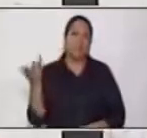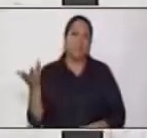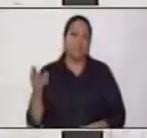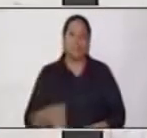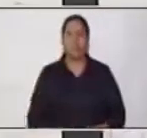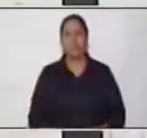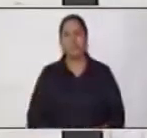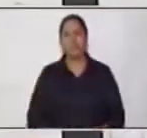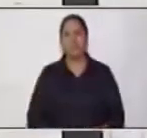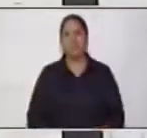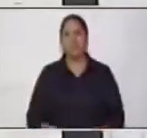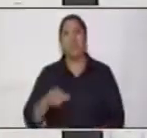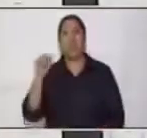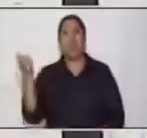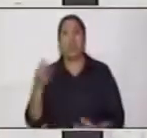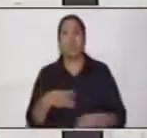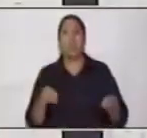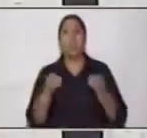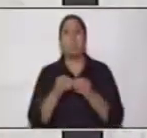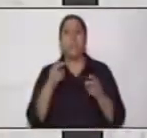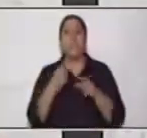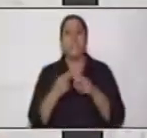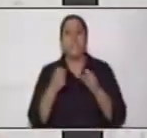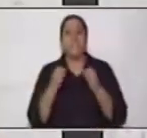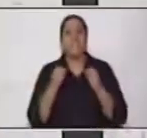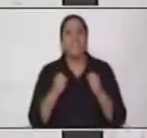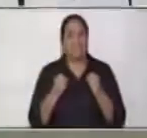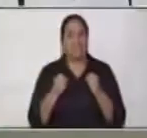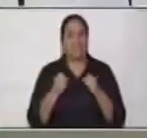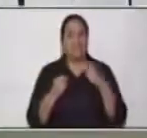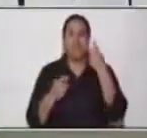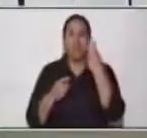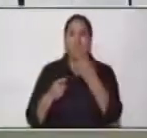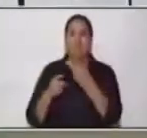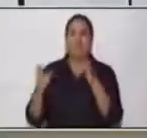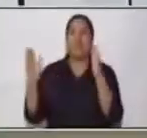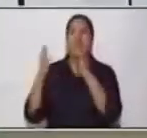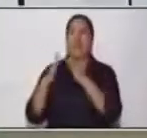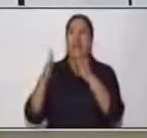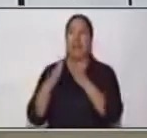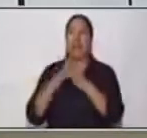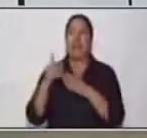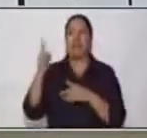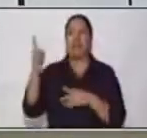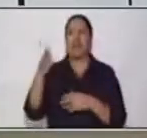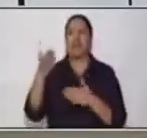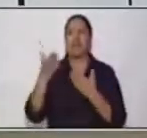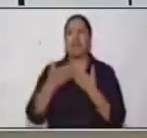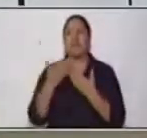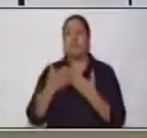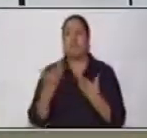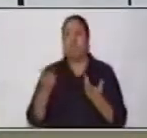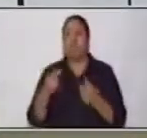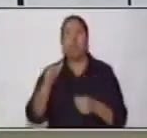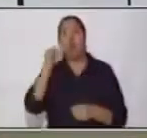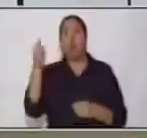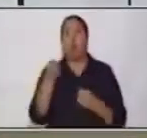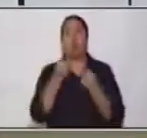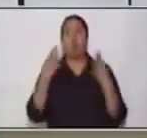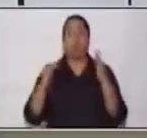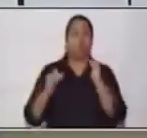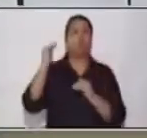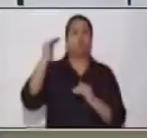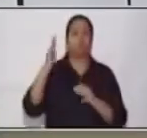valor, uno más difícil, para que vean en casa de que no solo pues se puede con los números sencillos, también vamos a trabajar con números un poquito más altos.